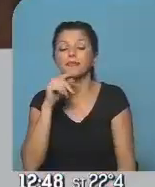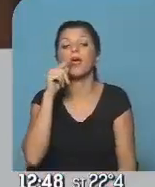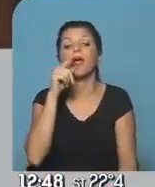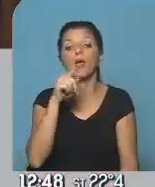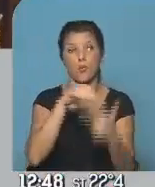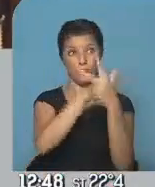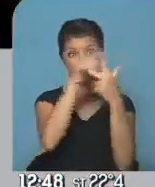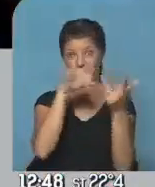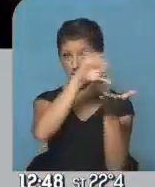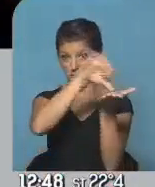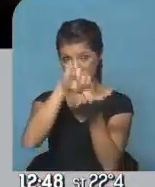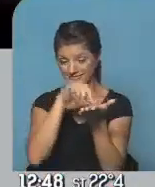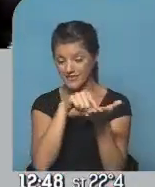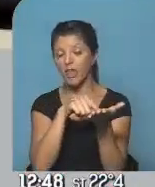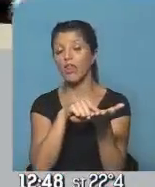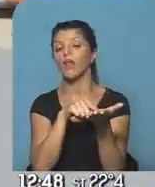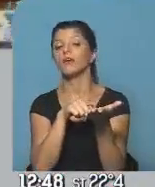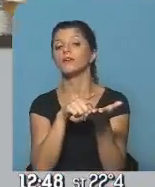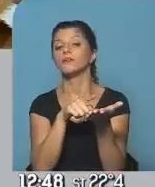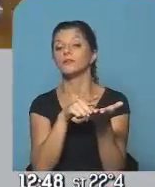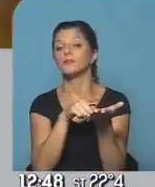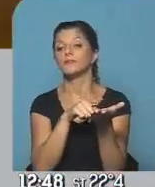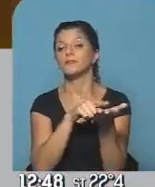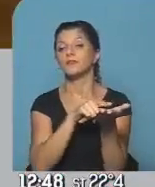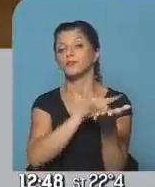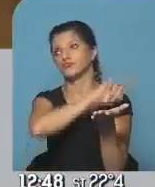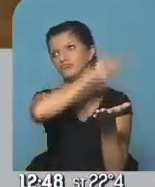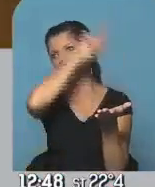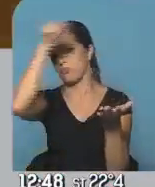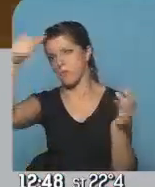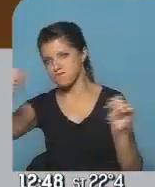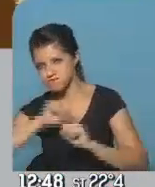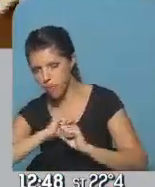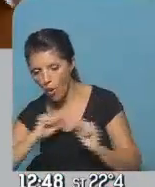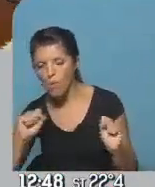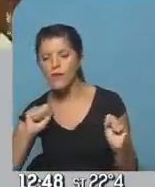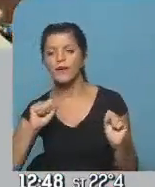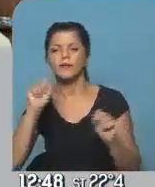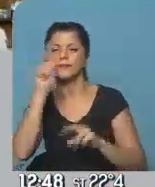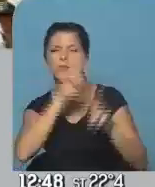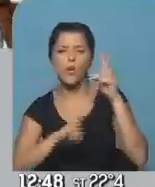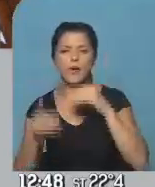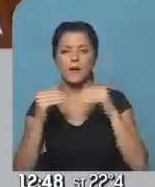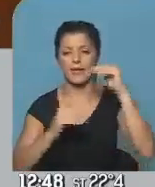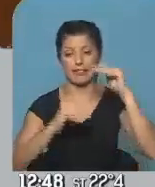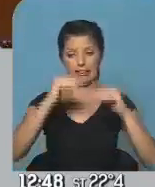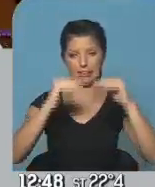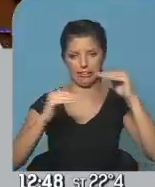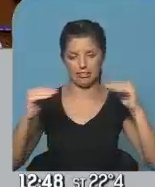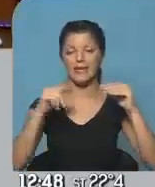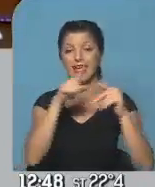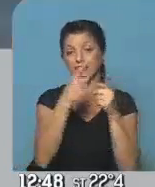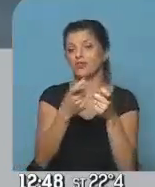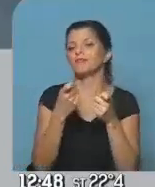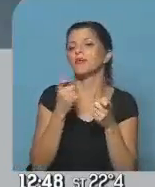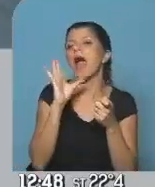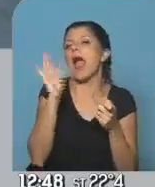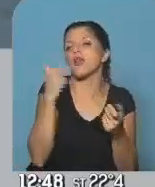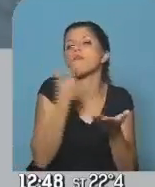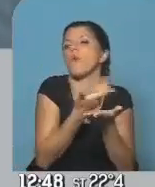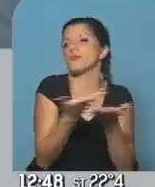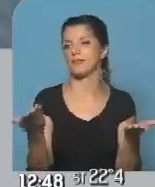de los países occidentales tuvo en cuenta este equilibrio delicado entre, por un lado, la necesidad de hacer algo y, por el otro